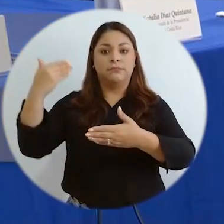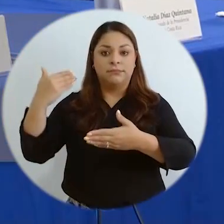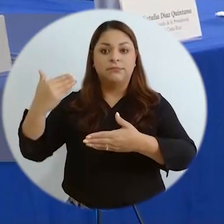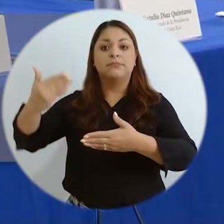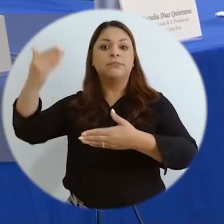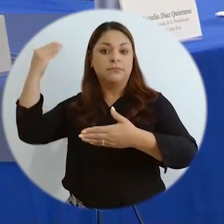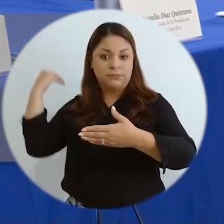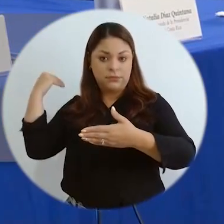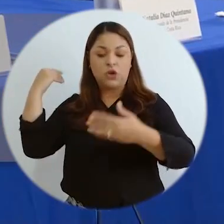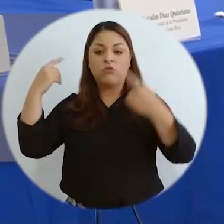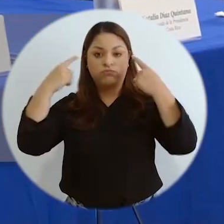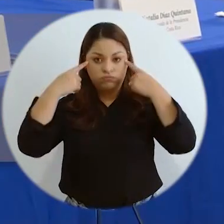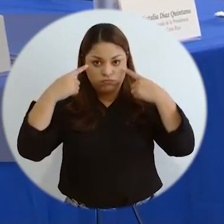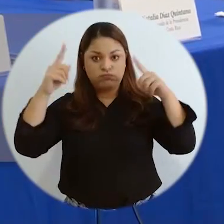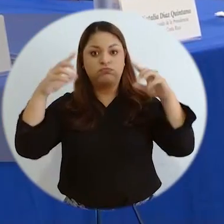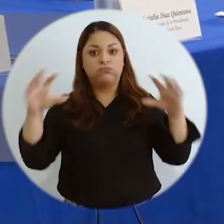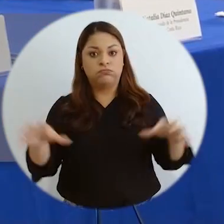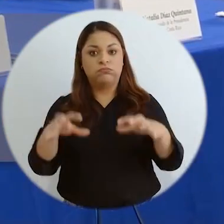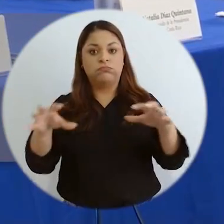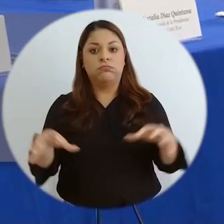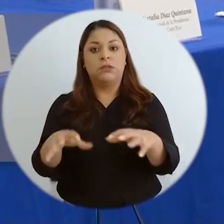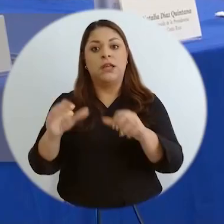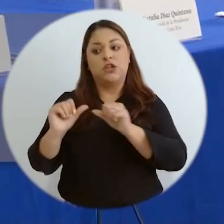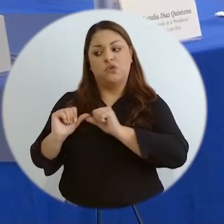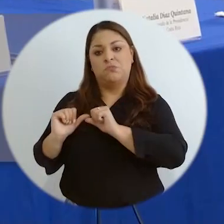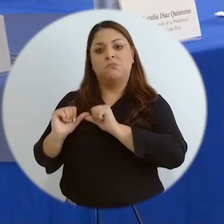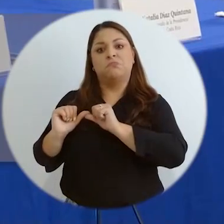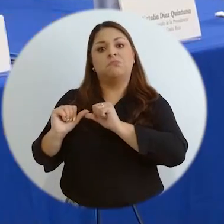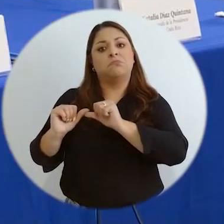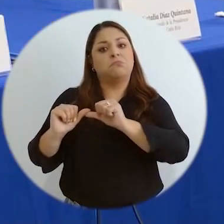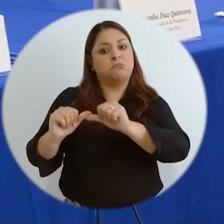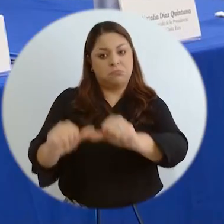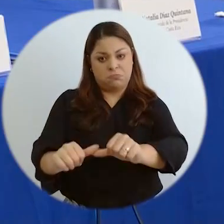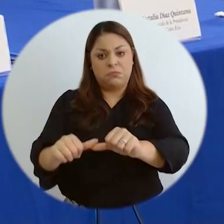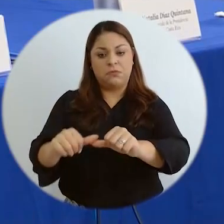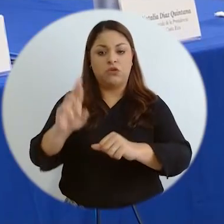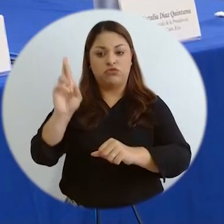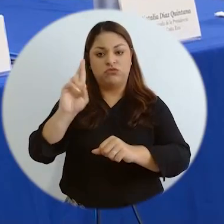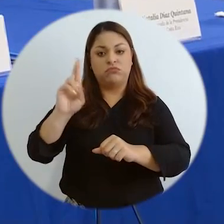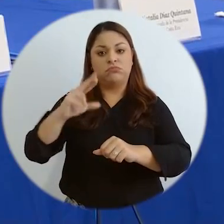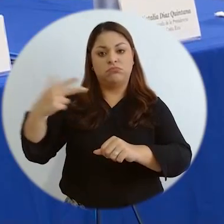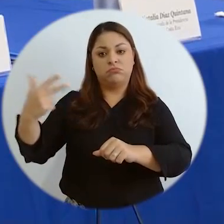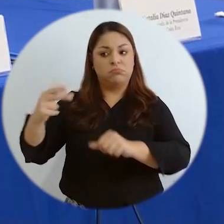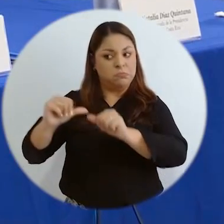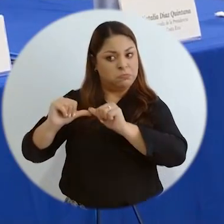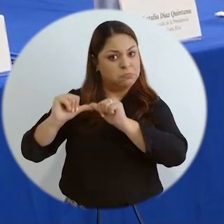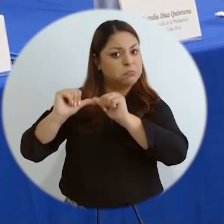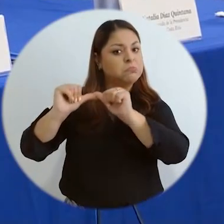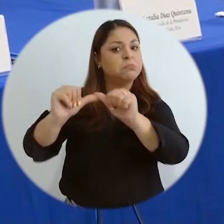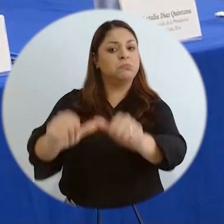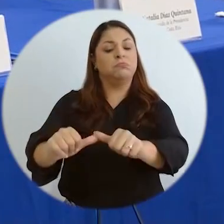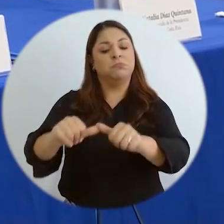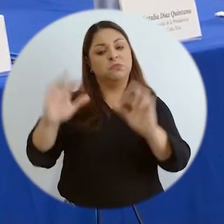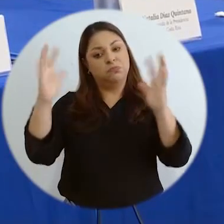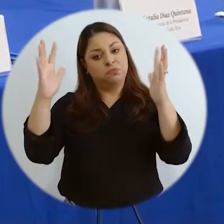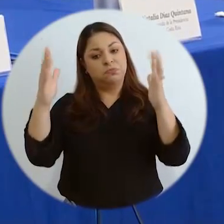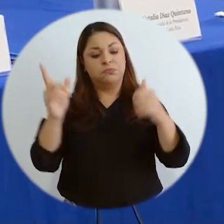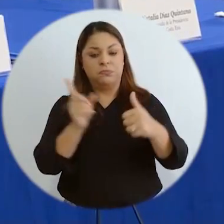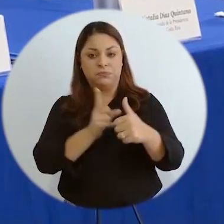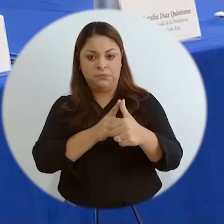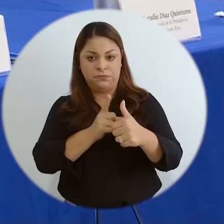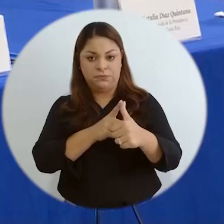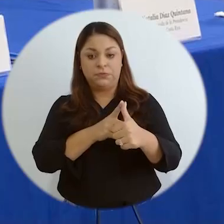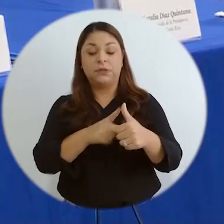en esa senda. Un segundo aspecto que distintos analistas también